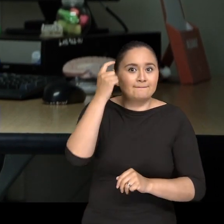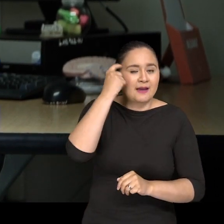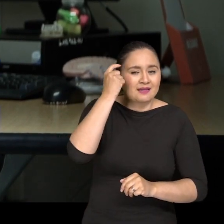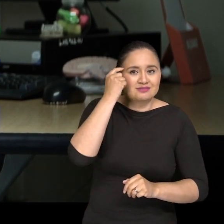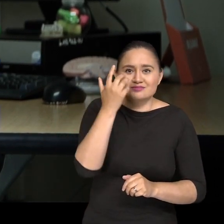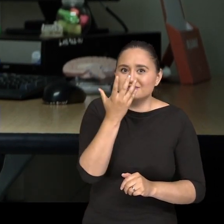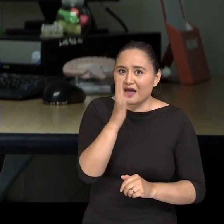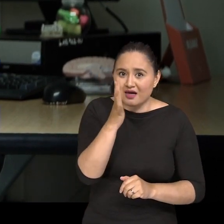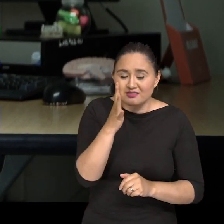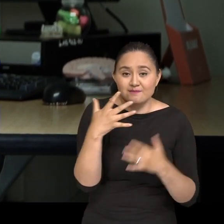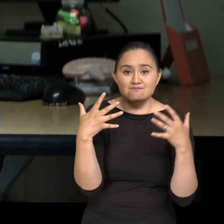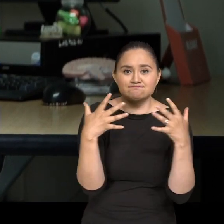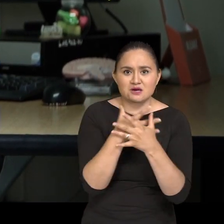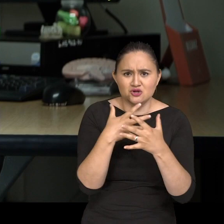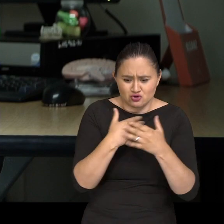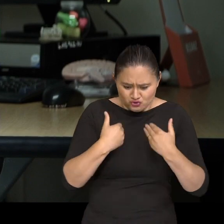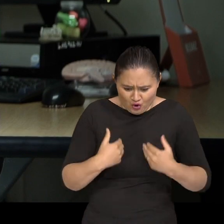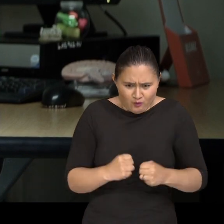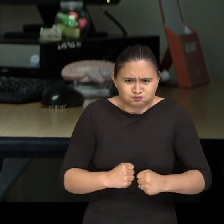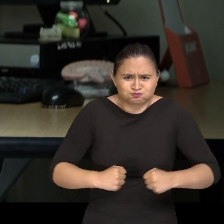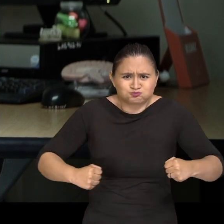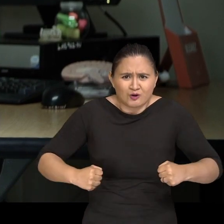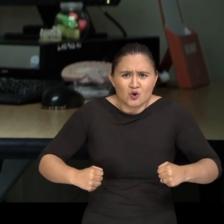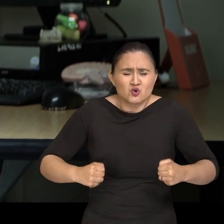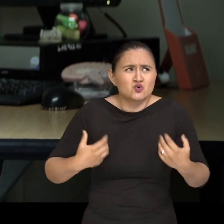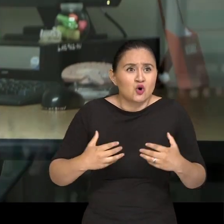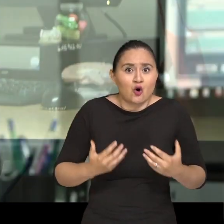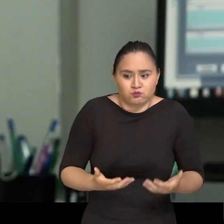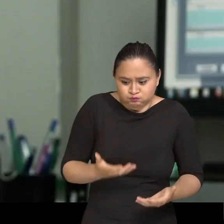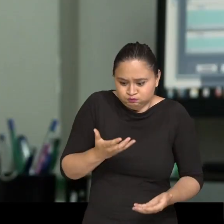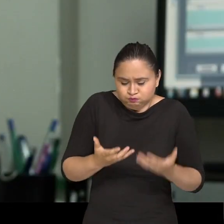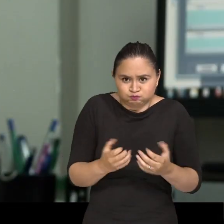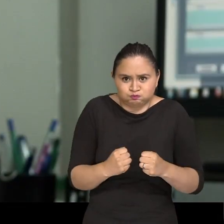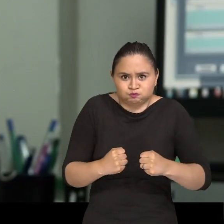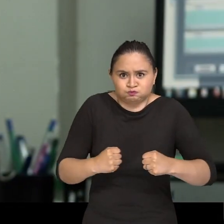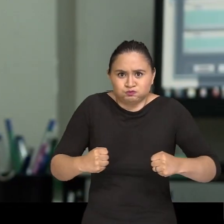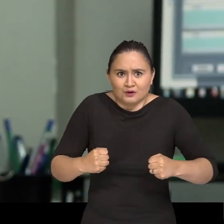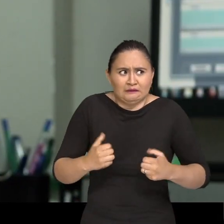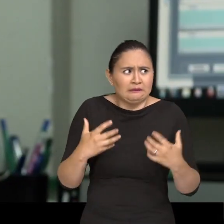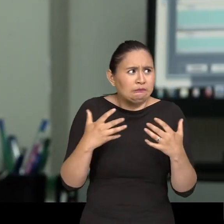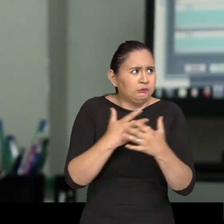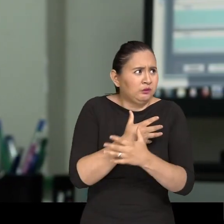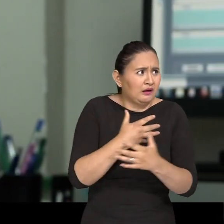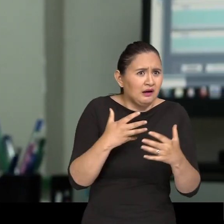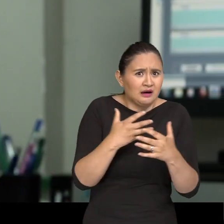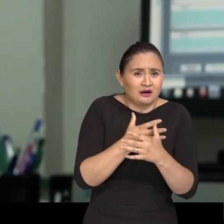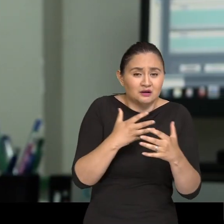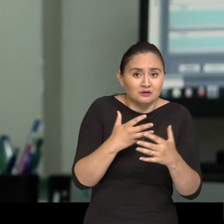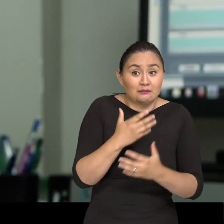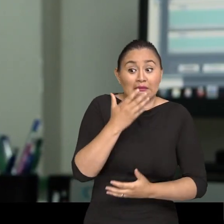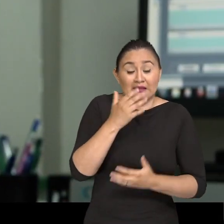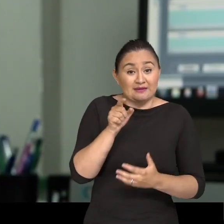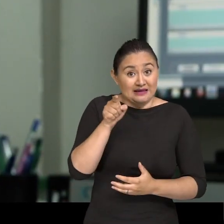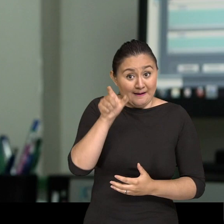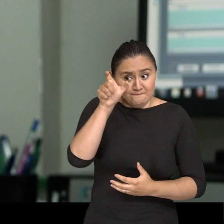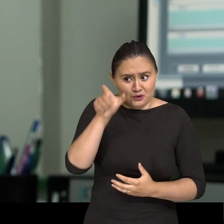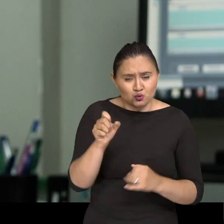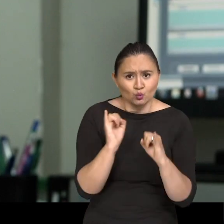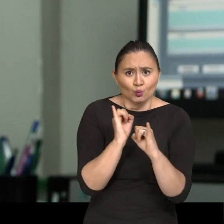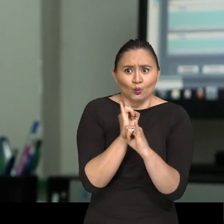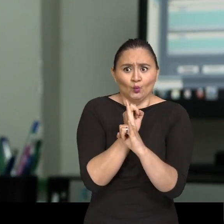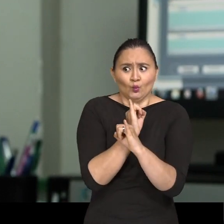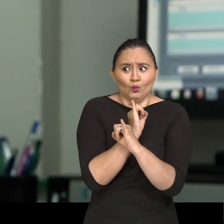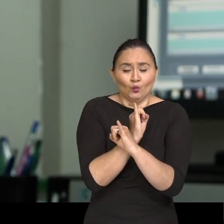verse gordo un miedo irracional a subir de peso a pesar de que el paciente está extremadamente delgado pues él continúa